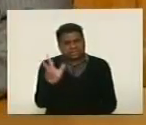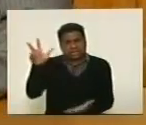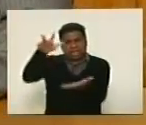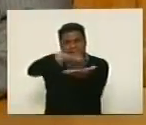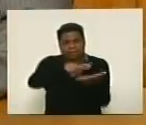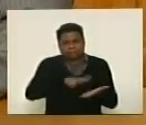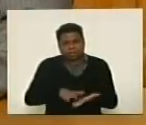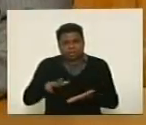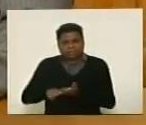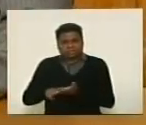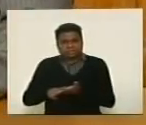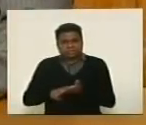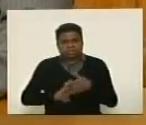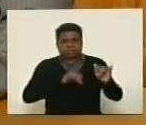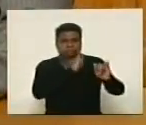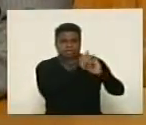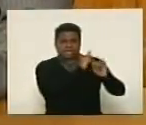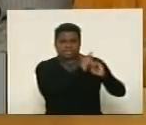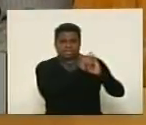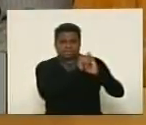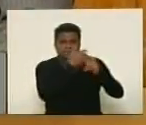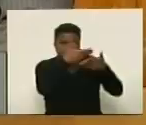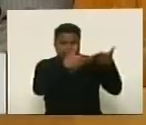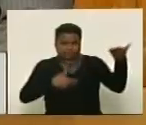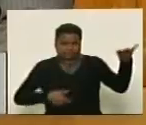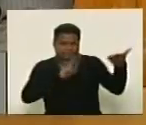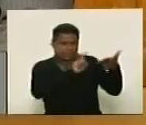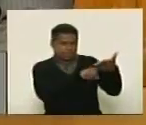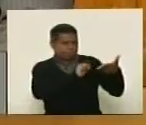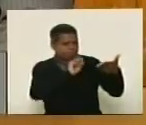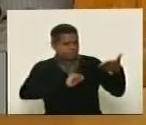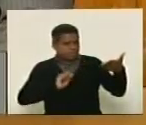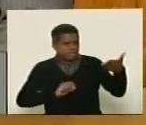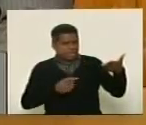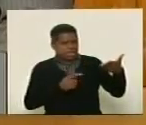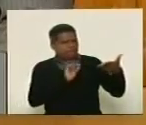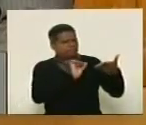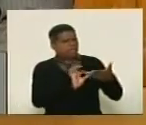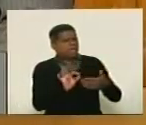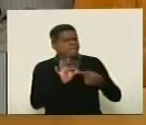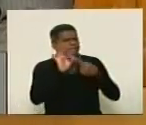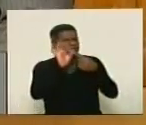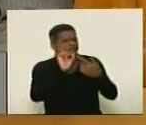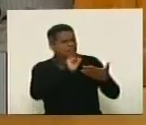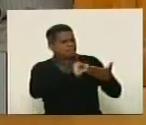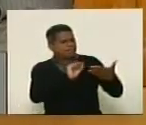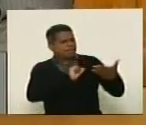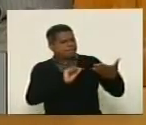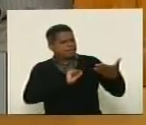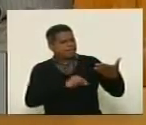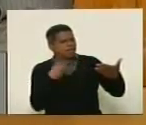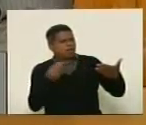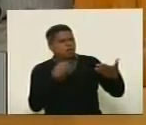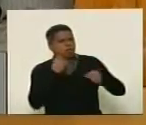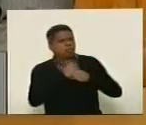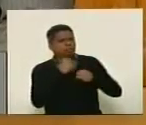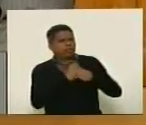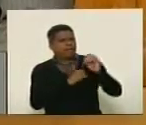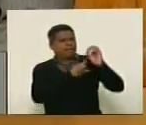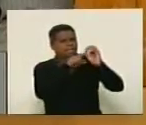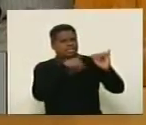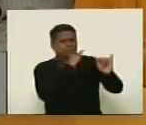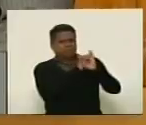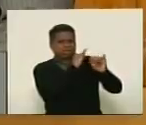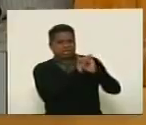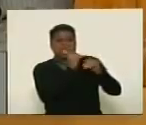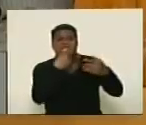del White Paper, en el cual se especifican las condiciones de operatividad y funcionamiento del Petro, así como